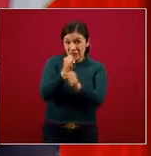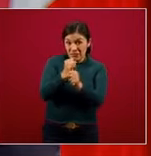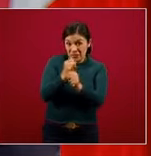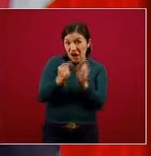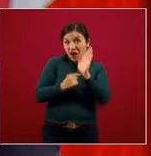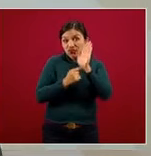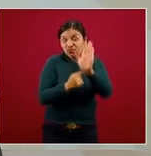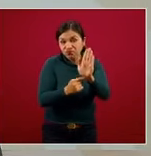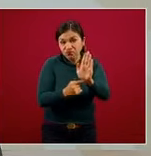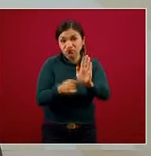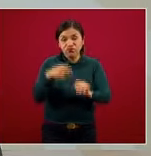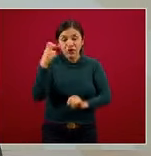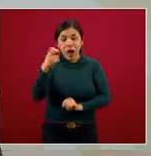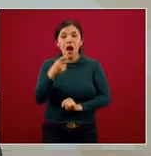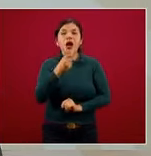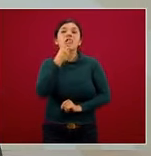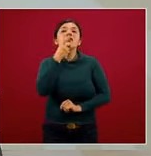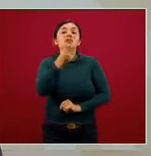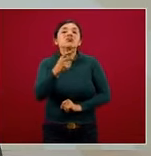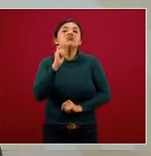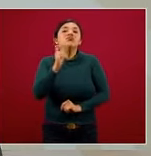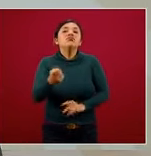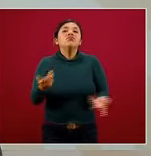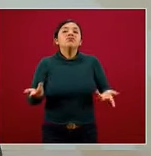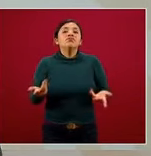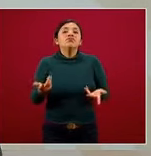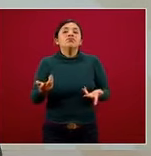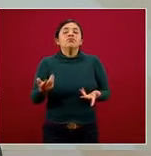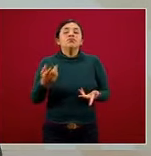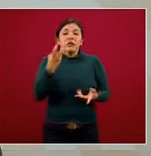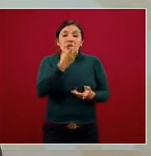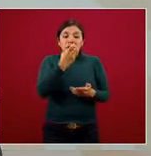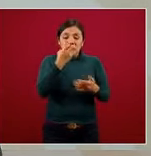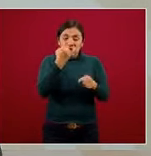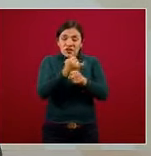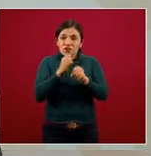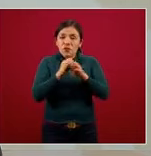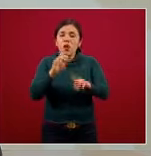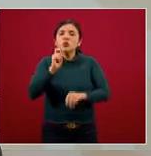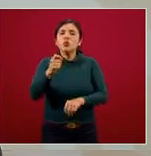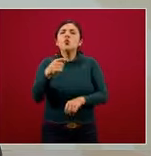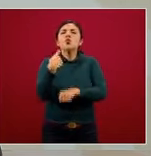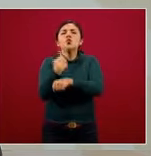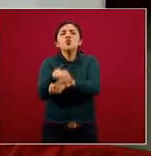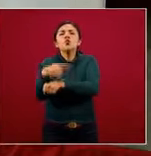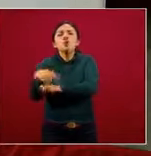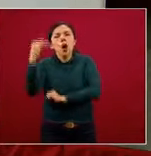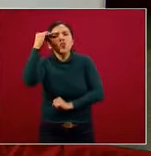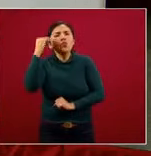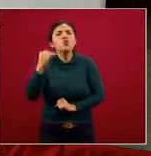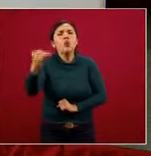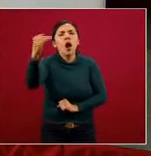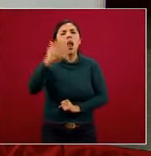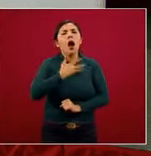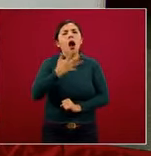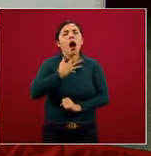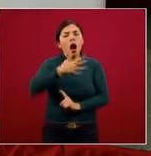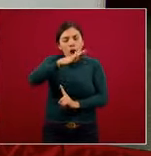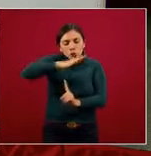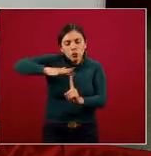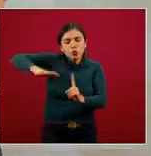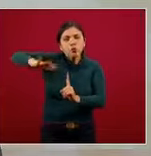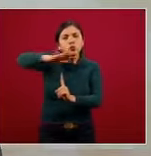investigador, autores del artículo, es información sobre la duración que podría tener